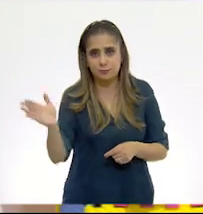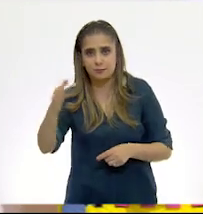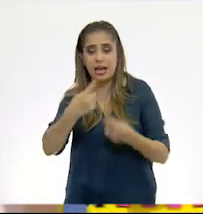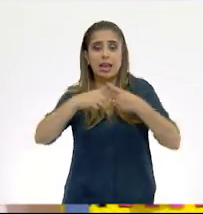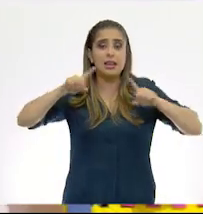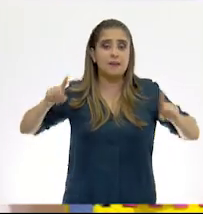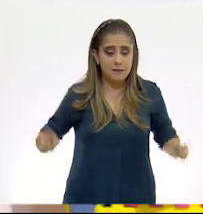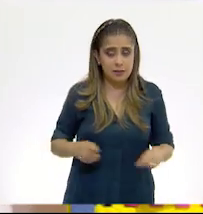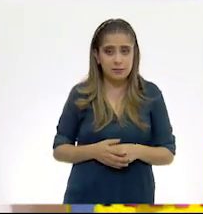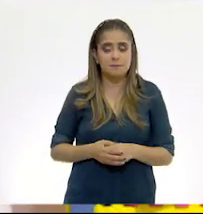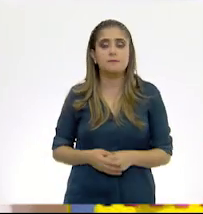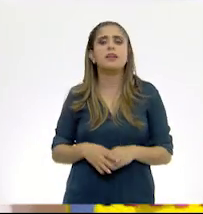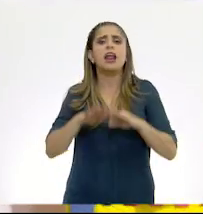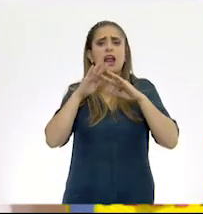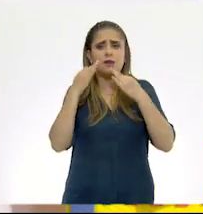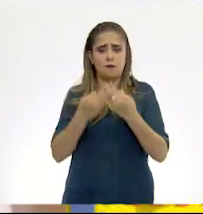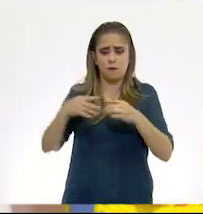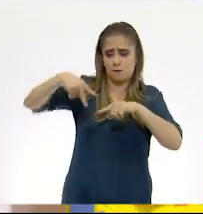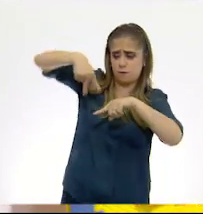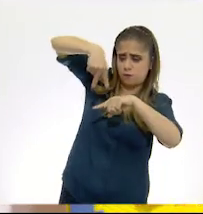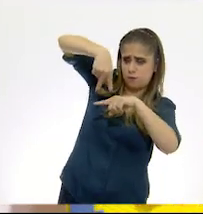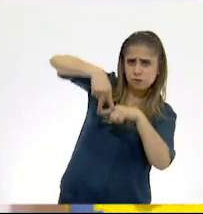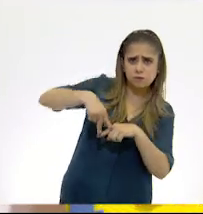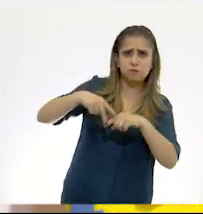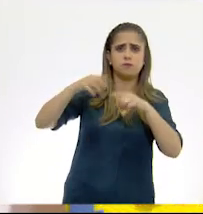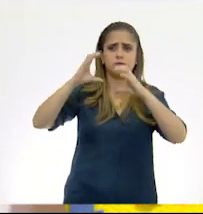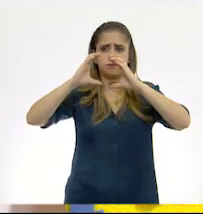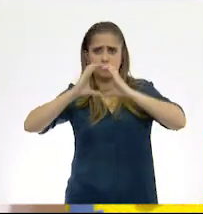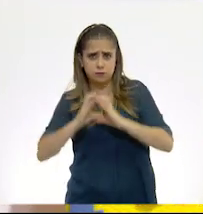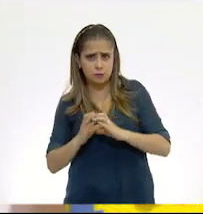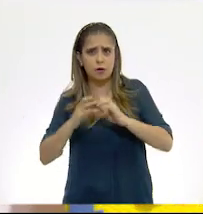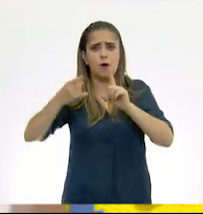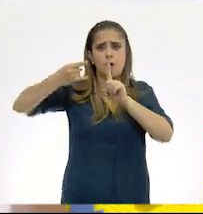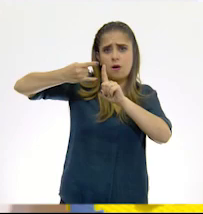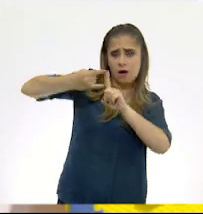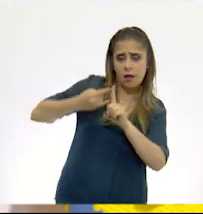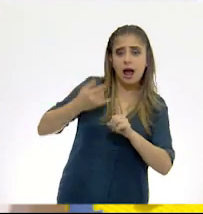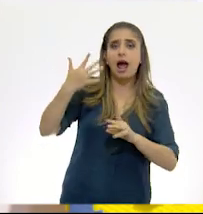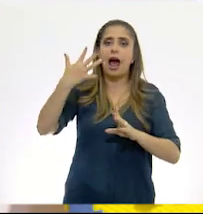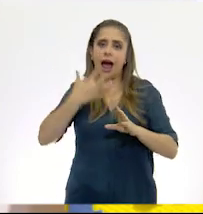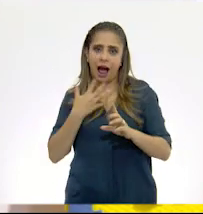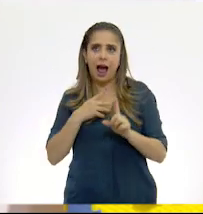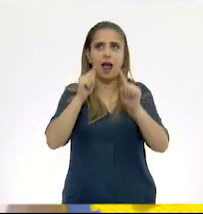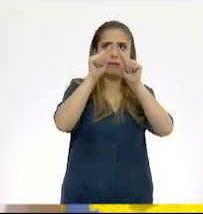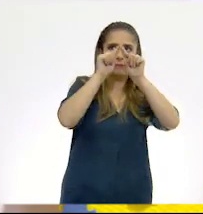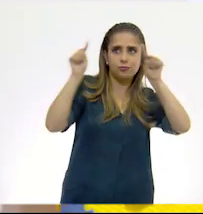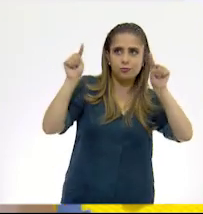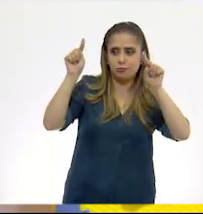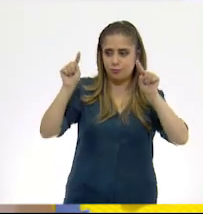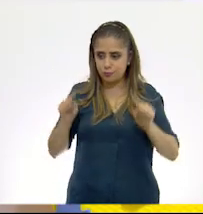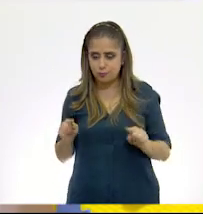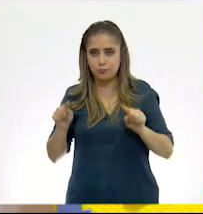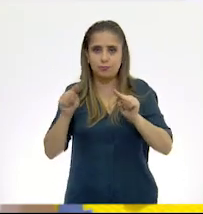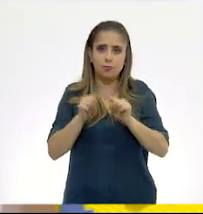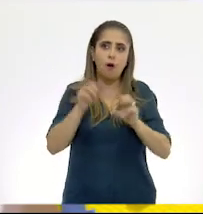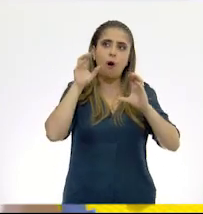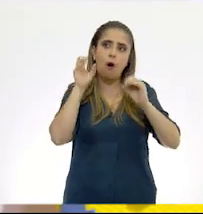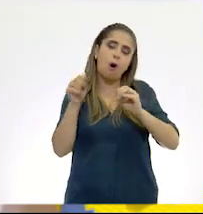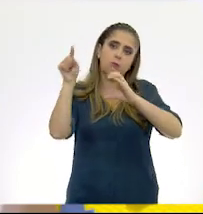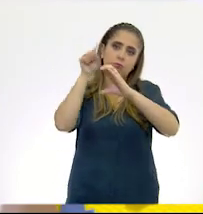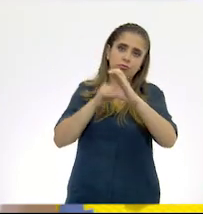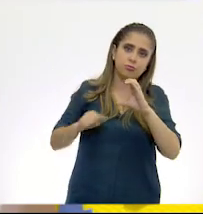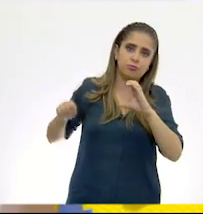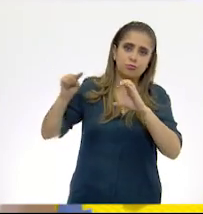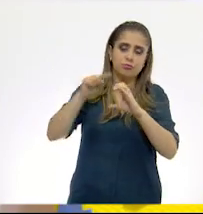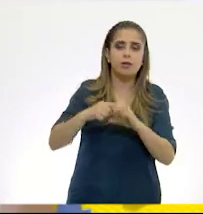las figuras geométricas están delimitadas por este tipo de líneas. ¿Qué te parece si observamos otra imagen donde